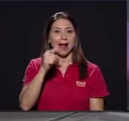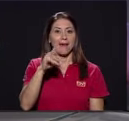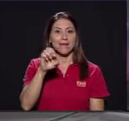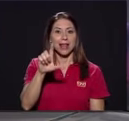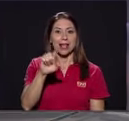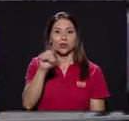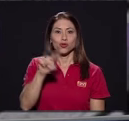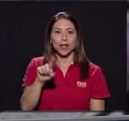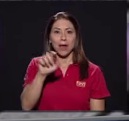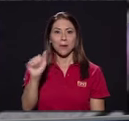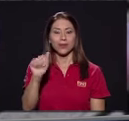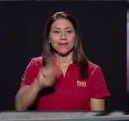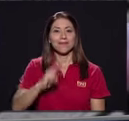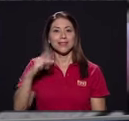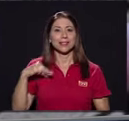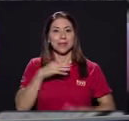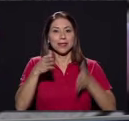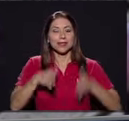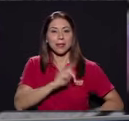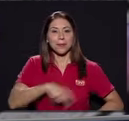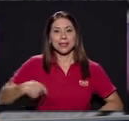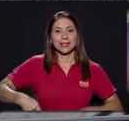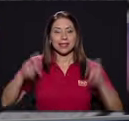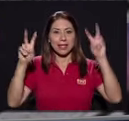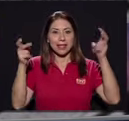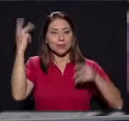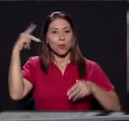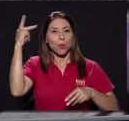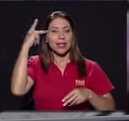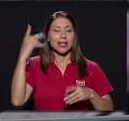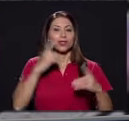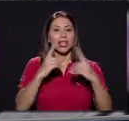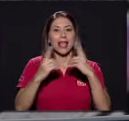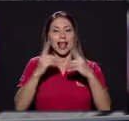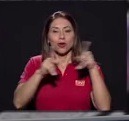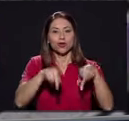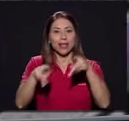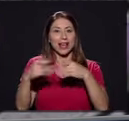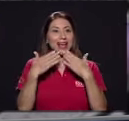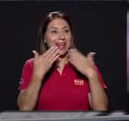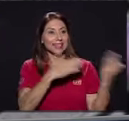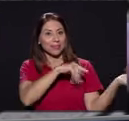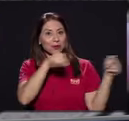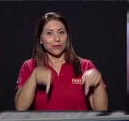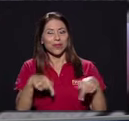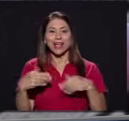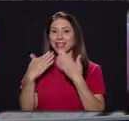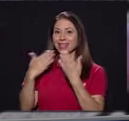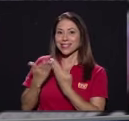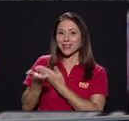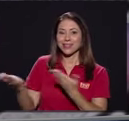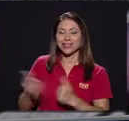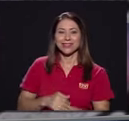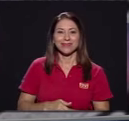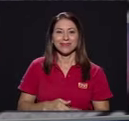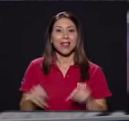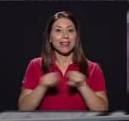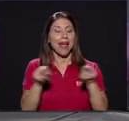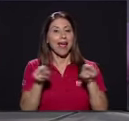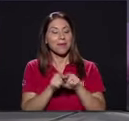Gabriel Zúñiga Aponte, quien es viceministra de la Presidencia en Asuntos Políticos y Diálogo Ciudadano. Gracias por estar en Una Mirada. Un placer, gracias a